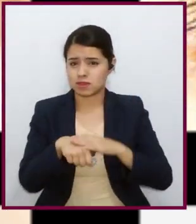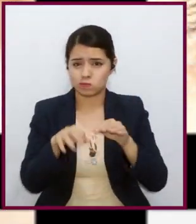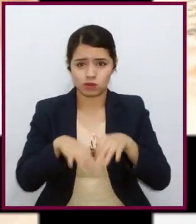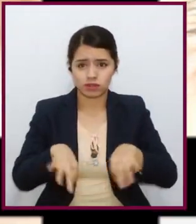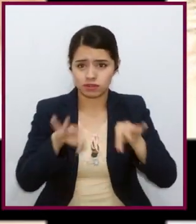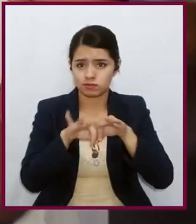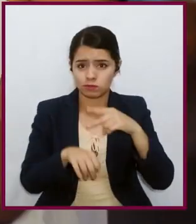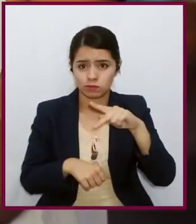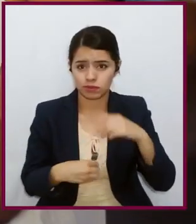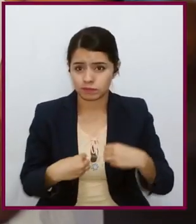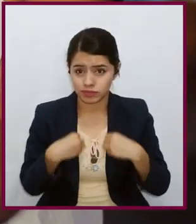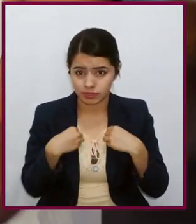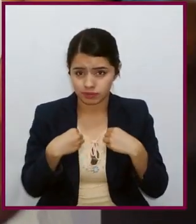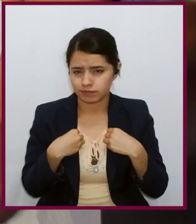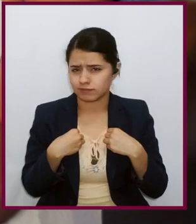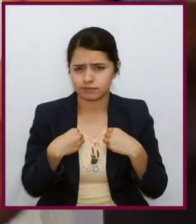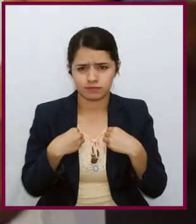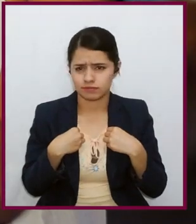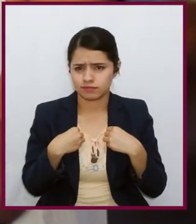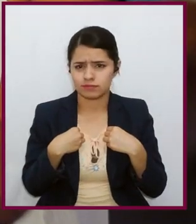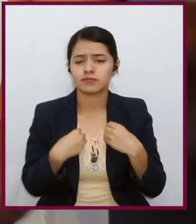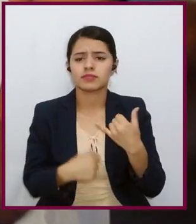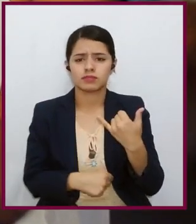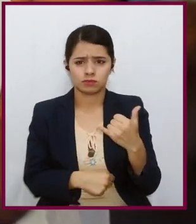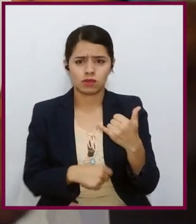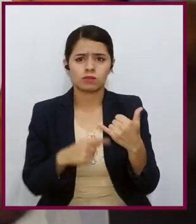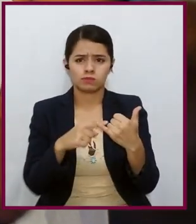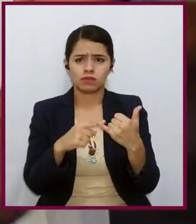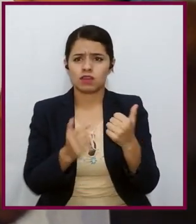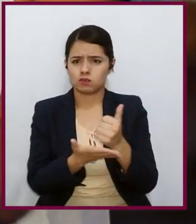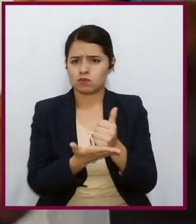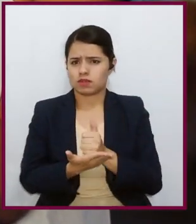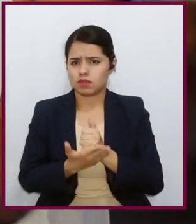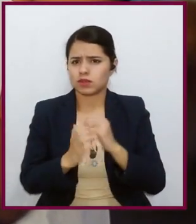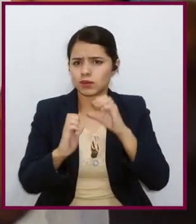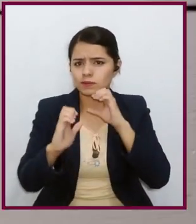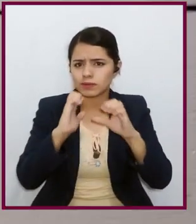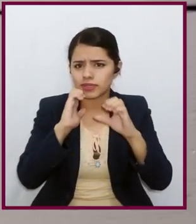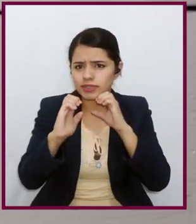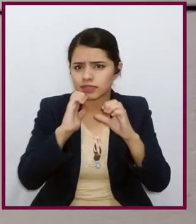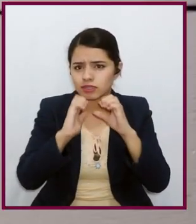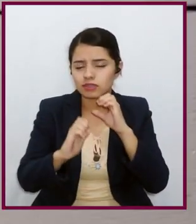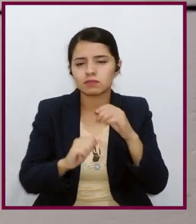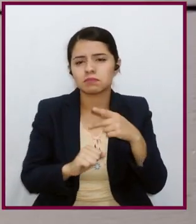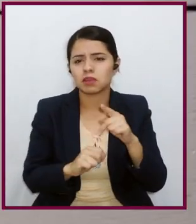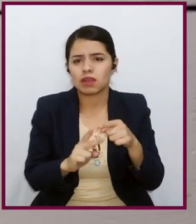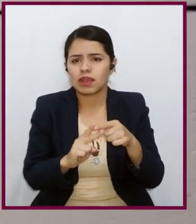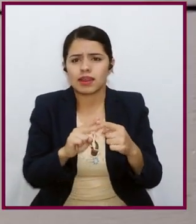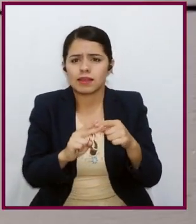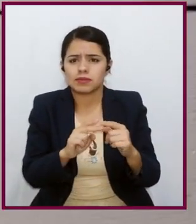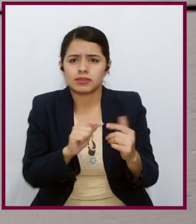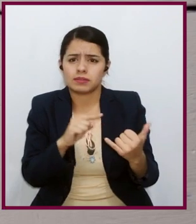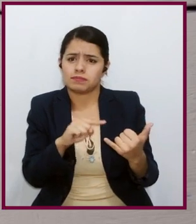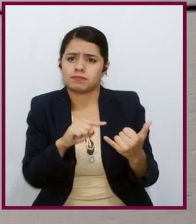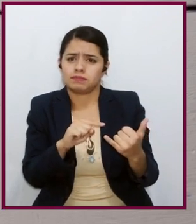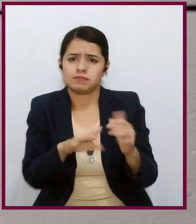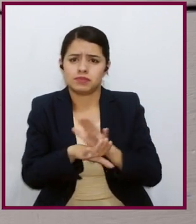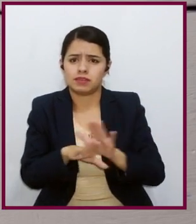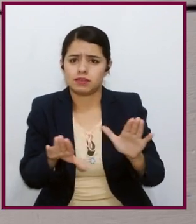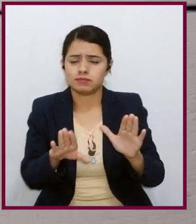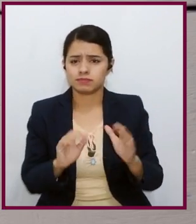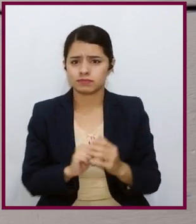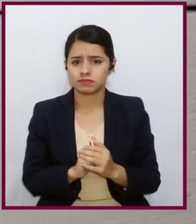requiere para poder crear posteriormente la infografía y que pueda ser entendida fácilmente. Entonces, yo la valoro